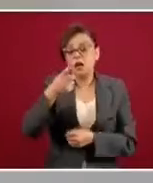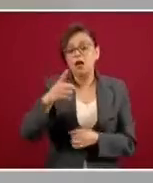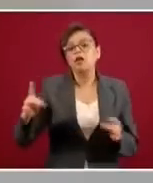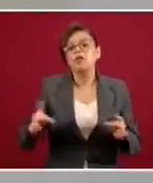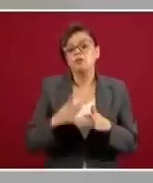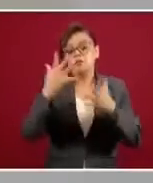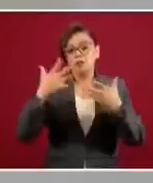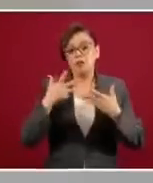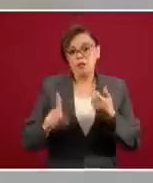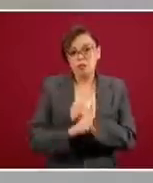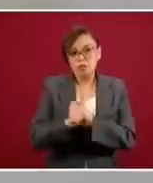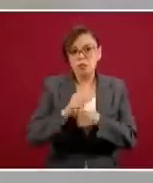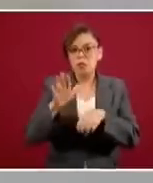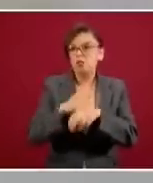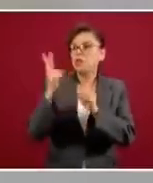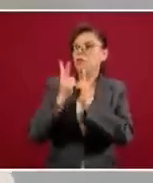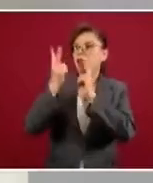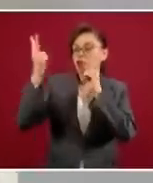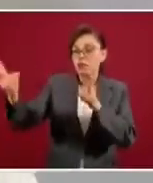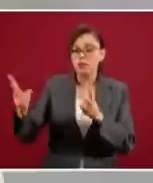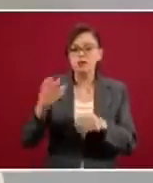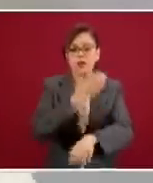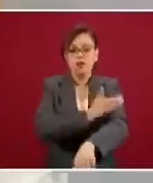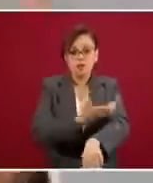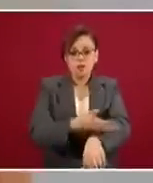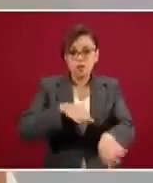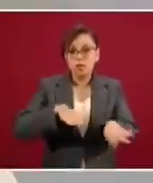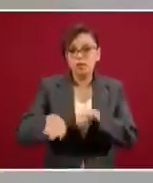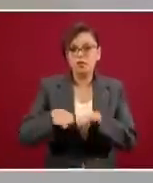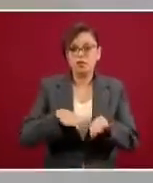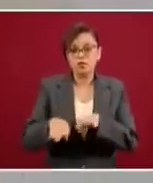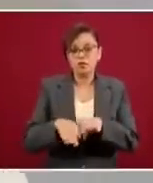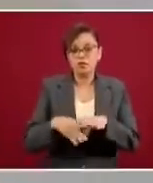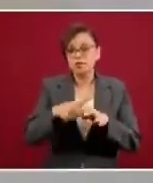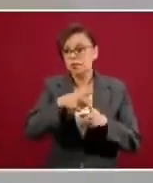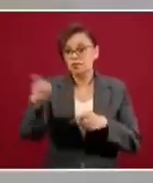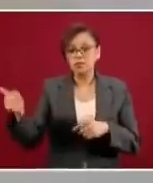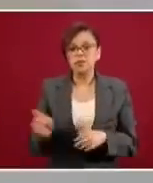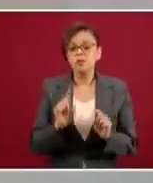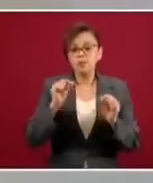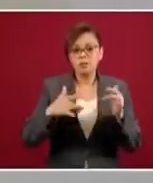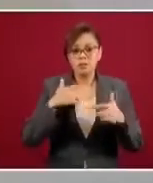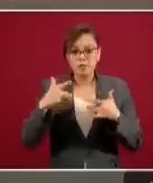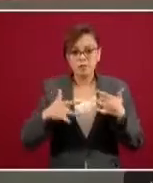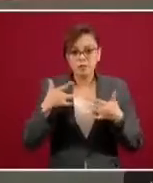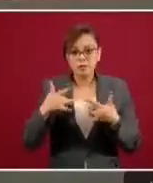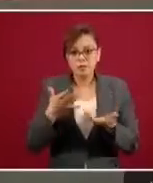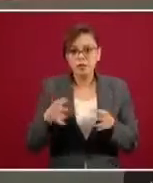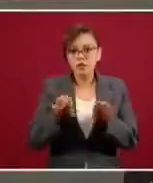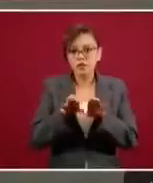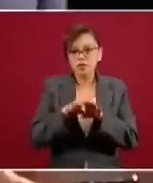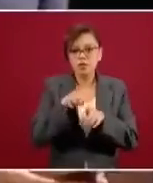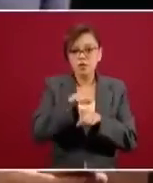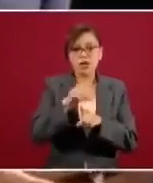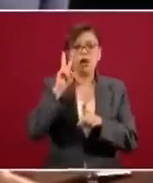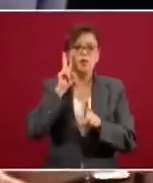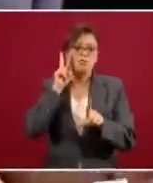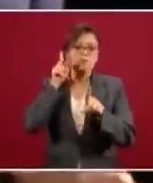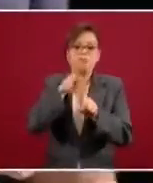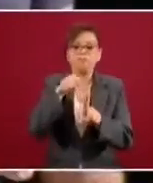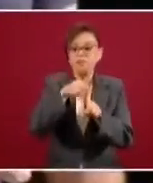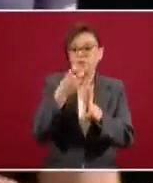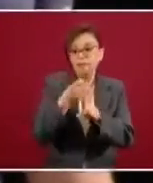sus colegas de trabajo empiezan a irremediablemente enfocar la atención en una persona. ¿Cuál es el estado que